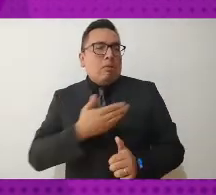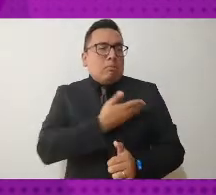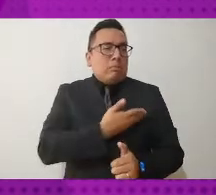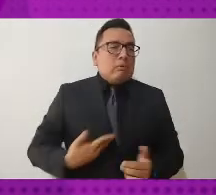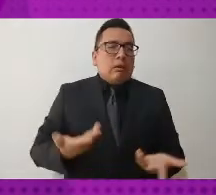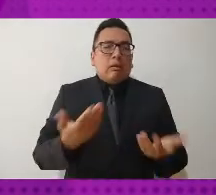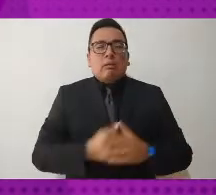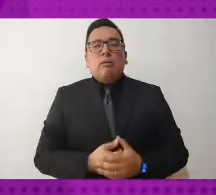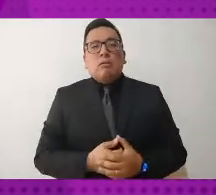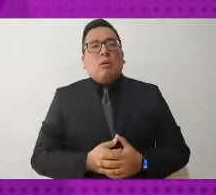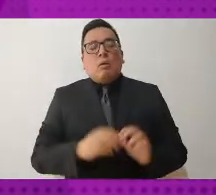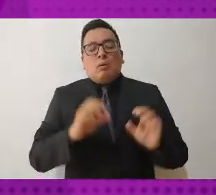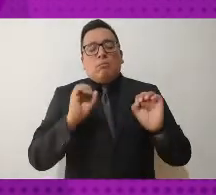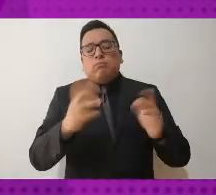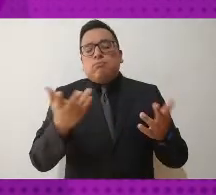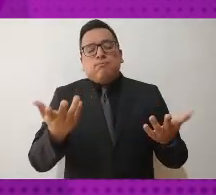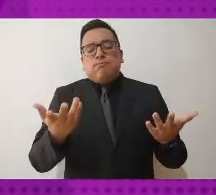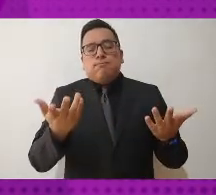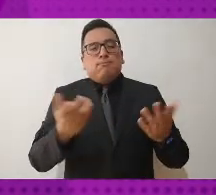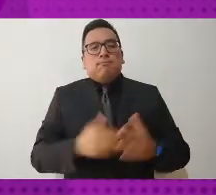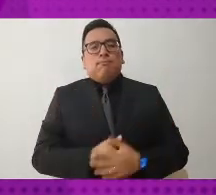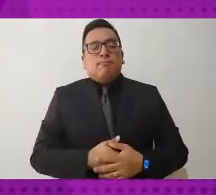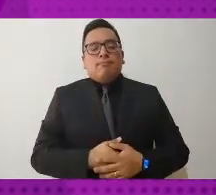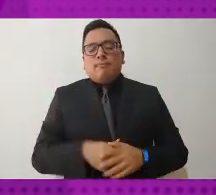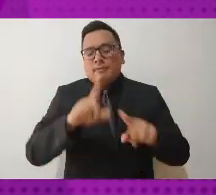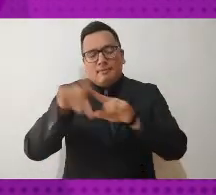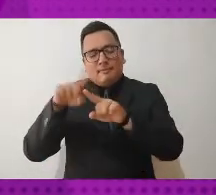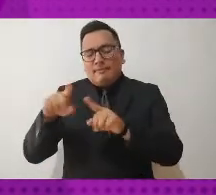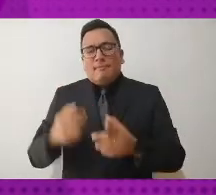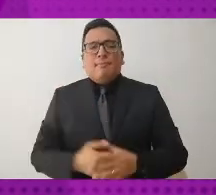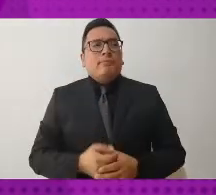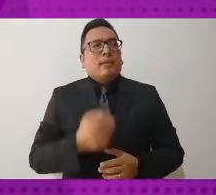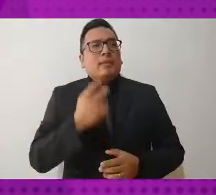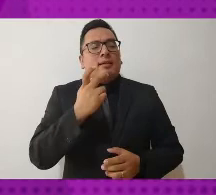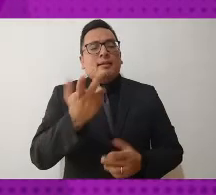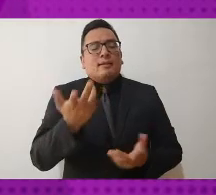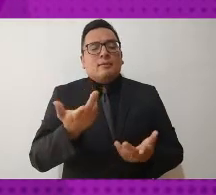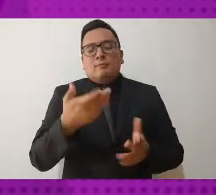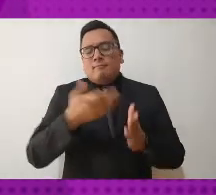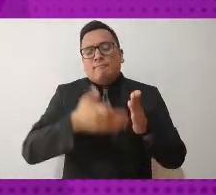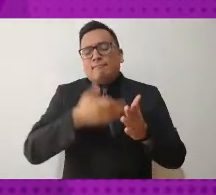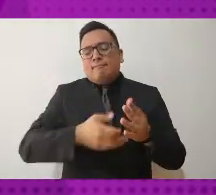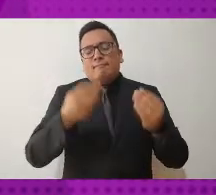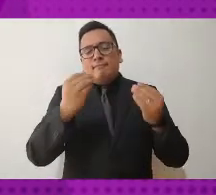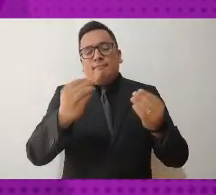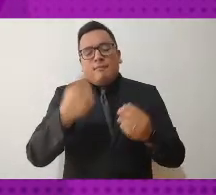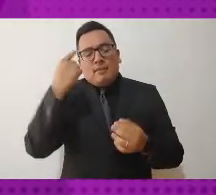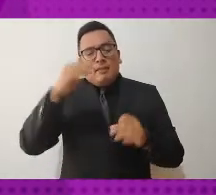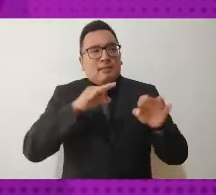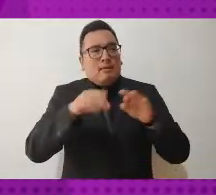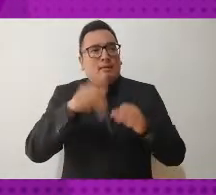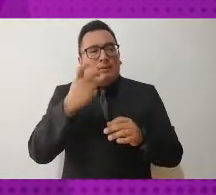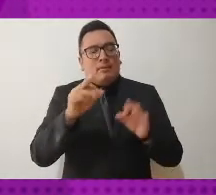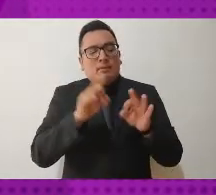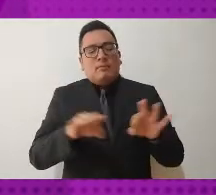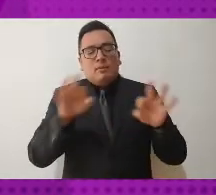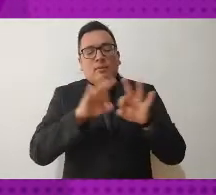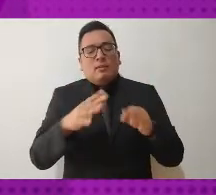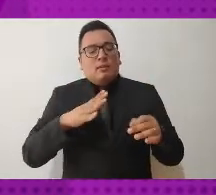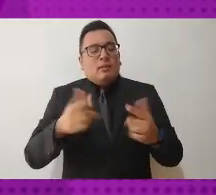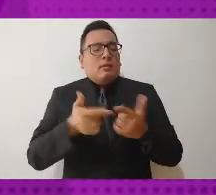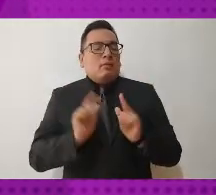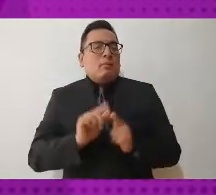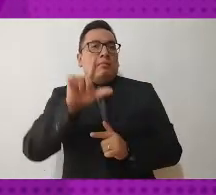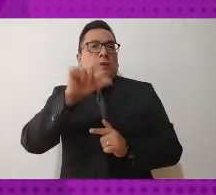municipales que tengan bueno en etcétera no entonces pues falta muchísimo por trabajar pero es de importancia